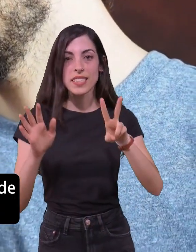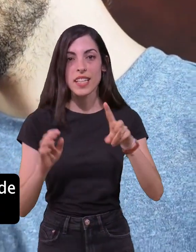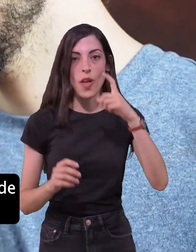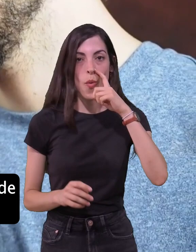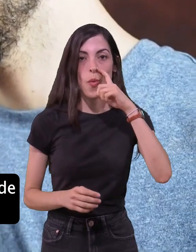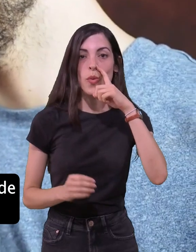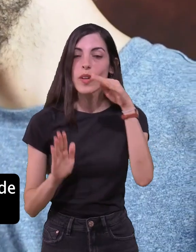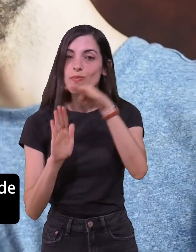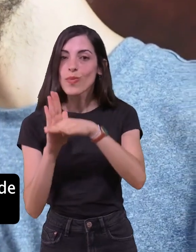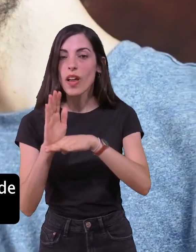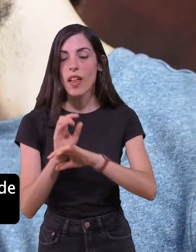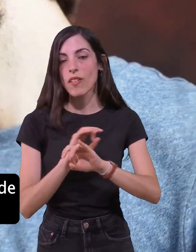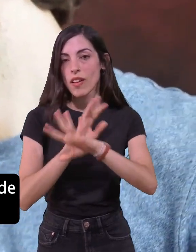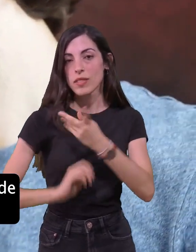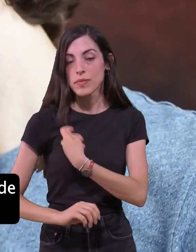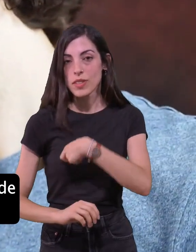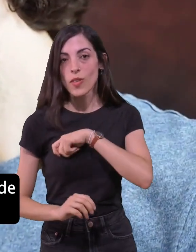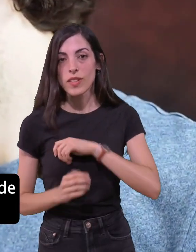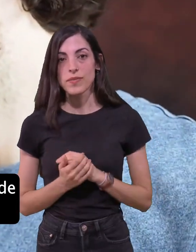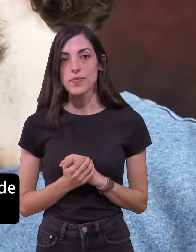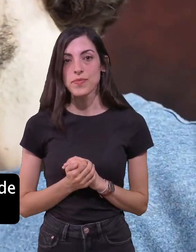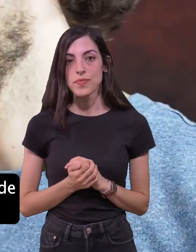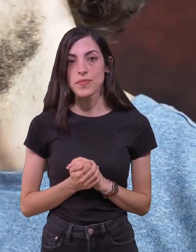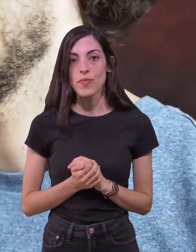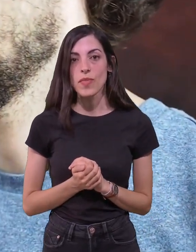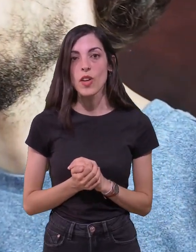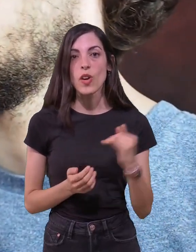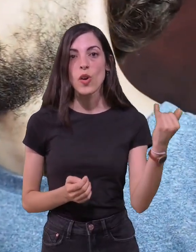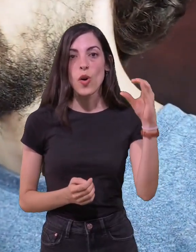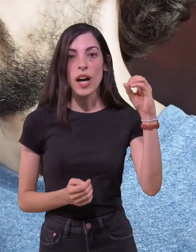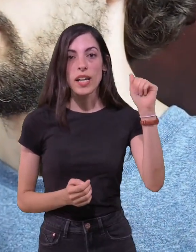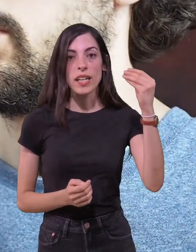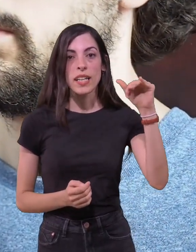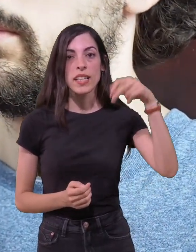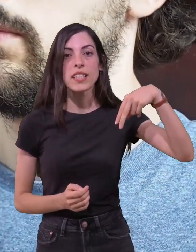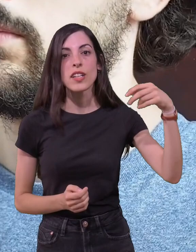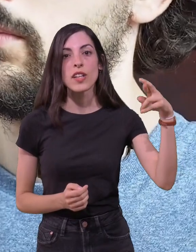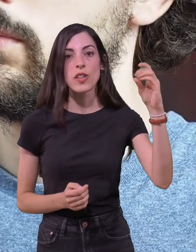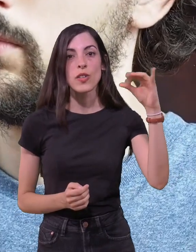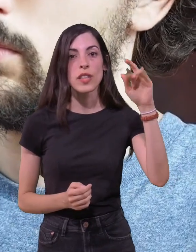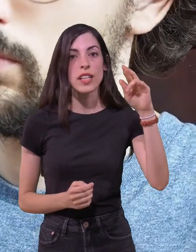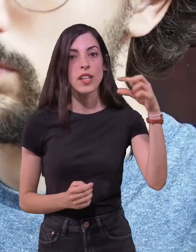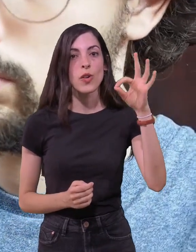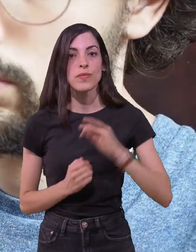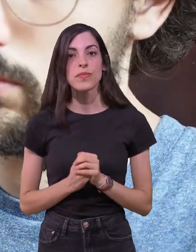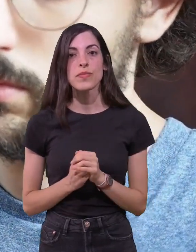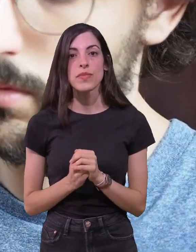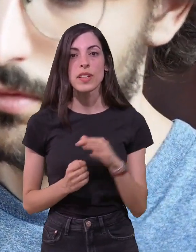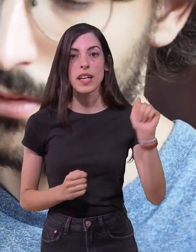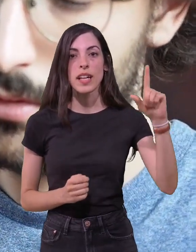por una programación de claro corte español con Joaquín Rodrigo Isaac albéniz y Fernando sort entre los